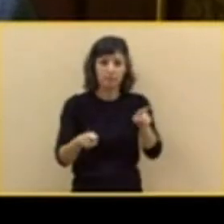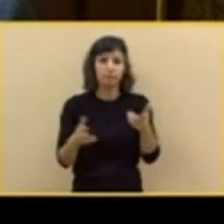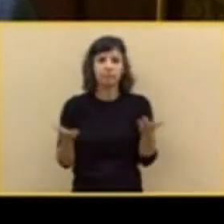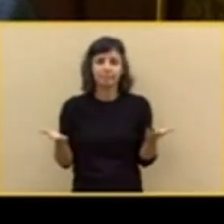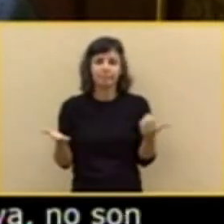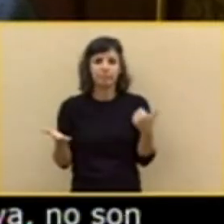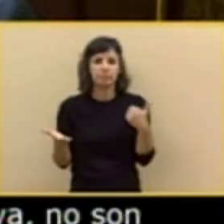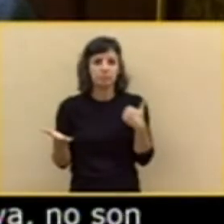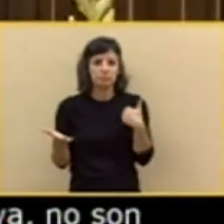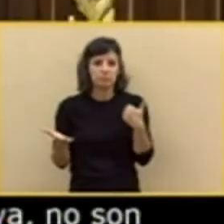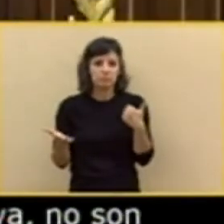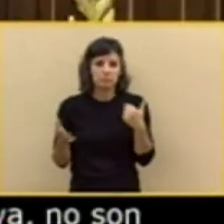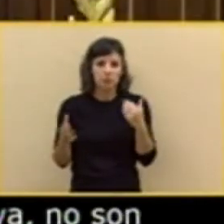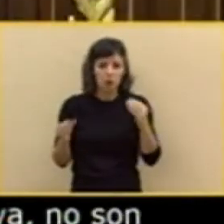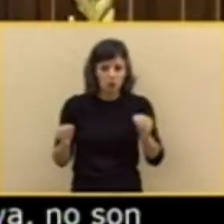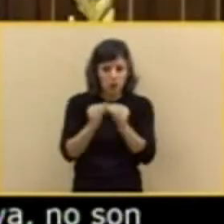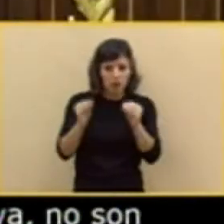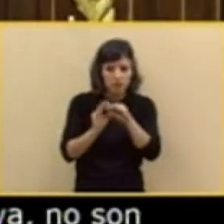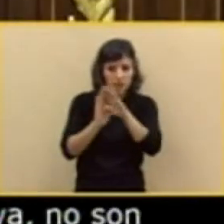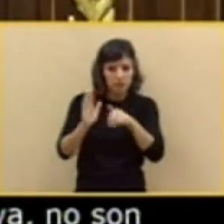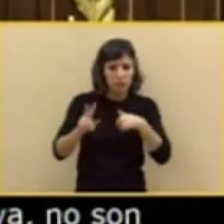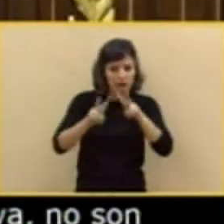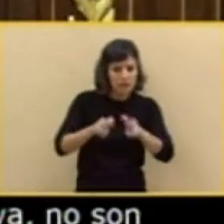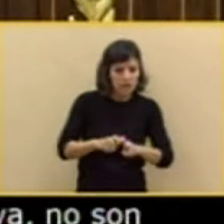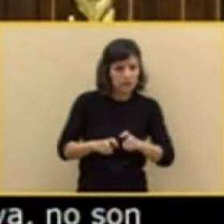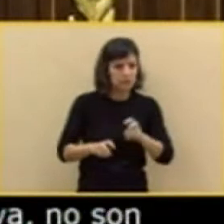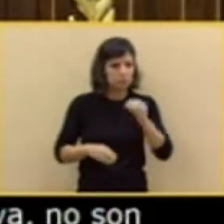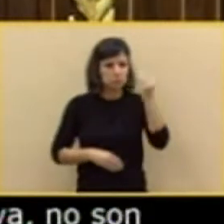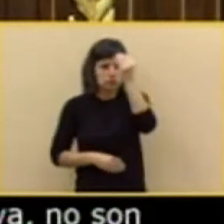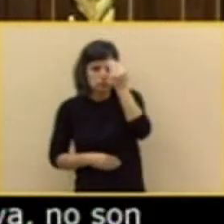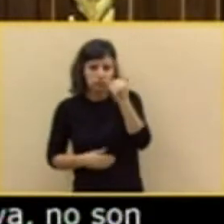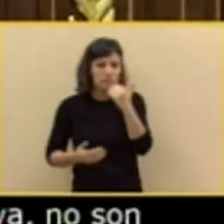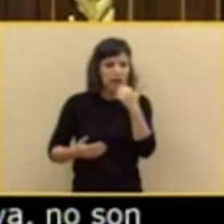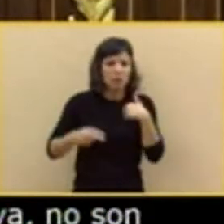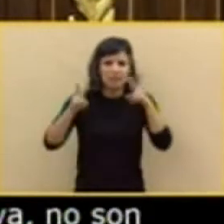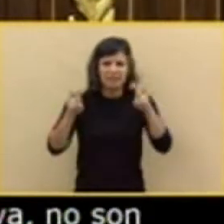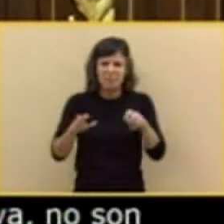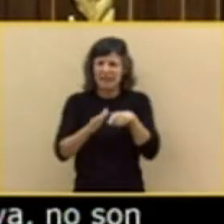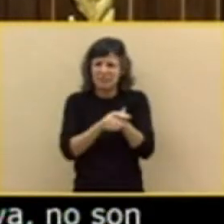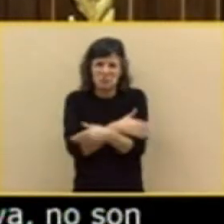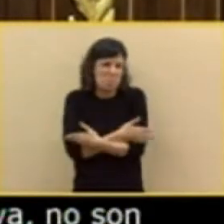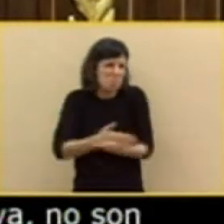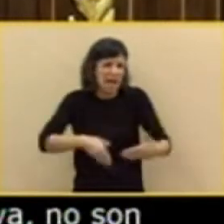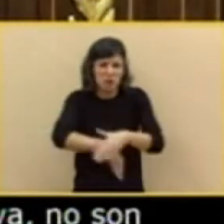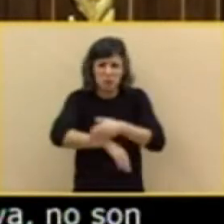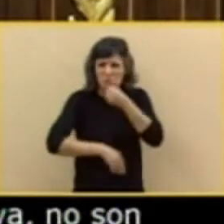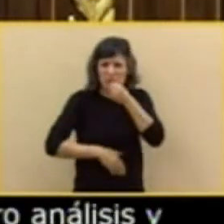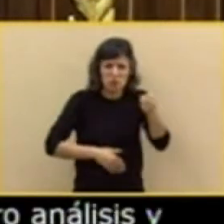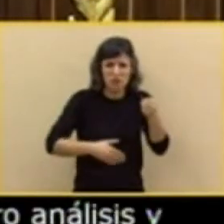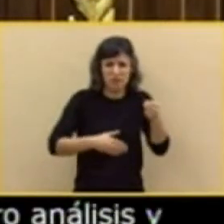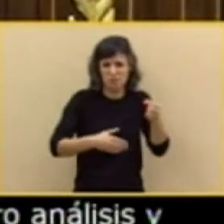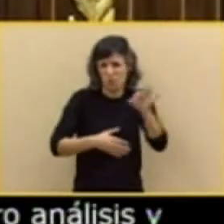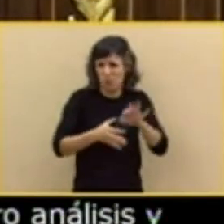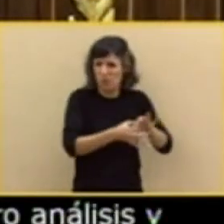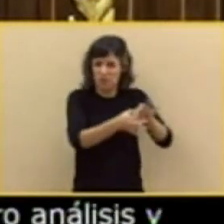ahora quedan los resultados. Los resultados, ¿cómo creéis que quedan? ¿Se consolida como líder